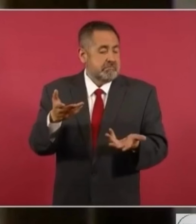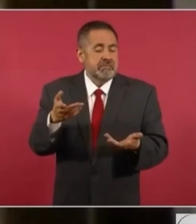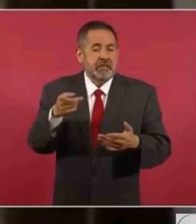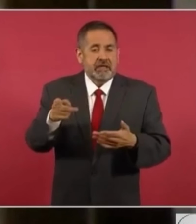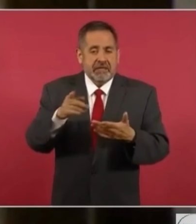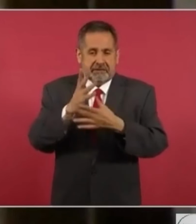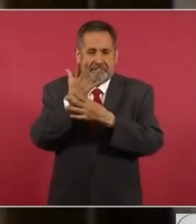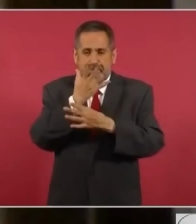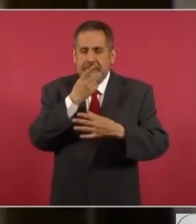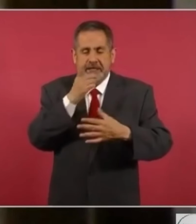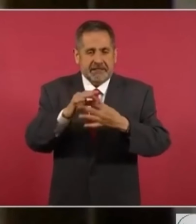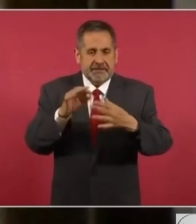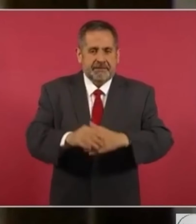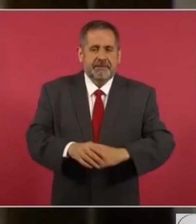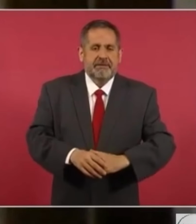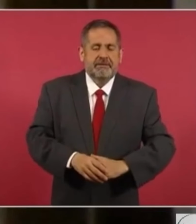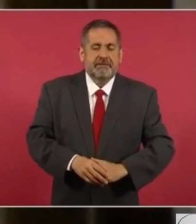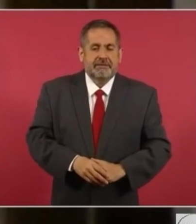que dice: